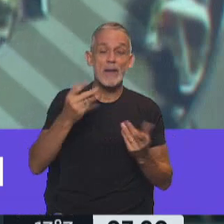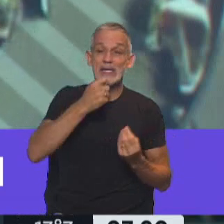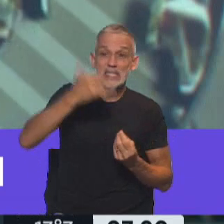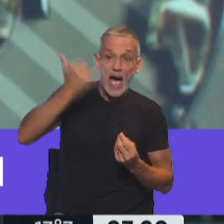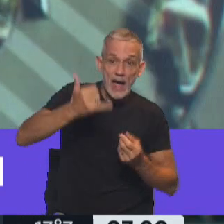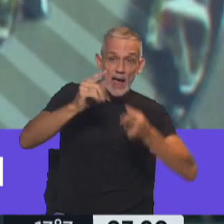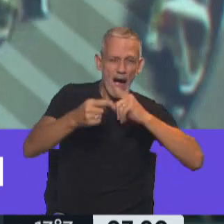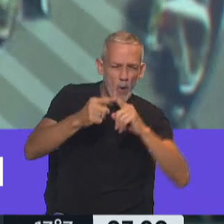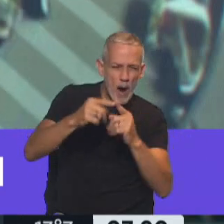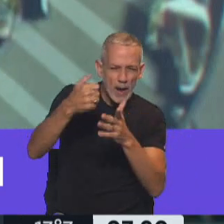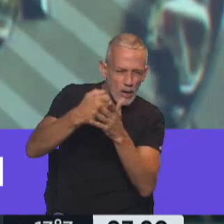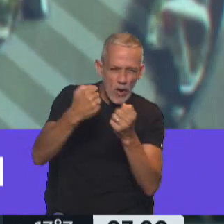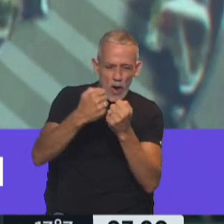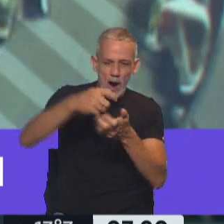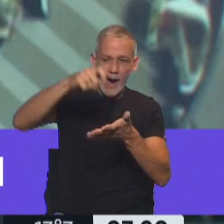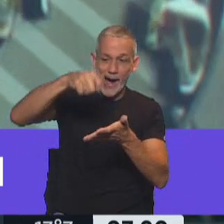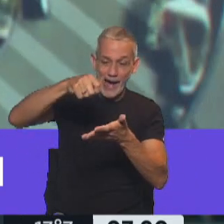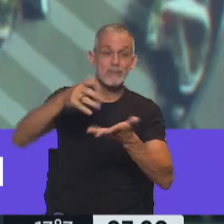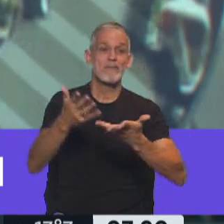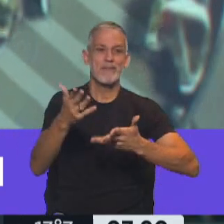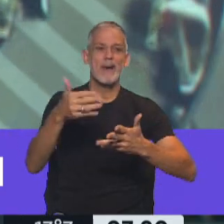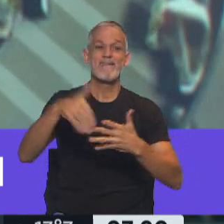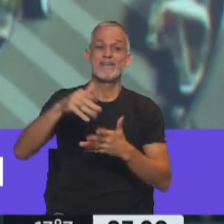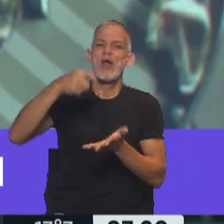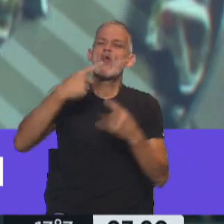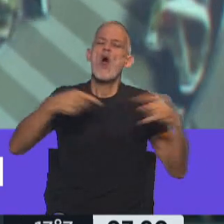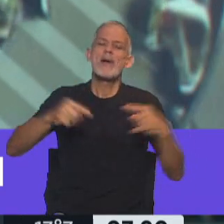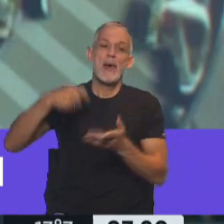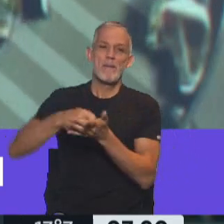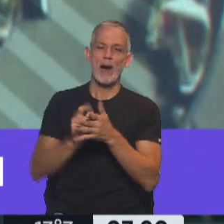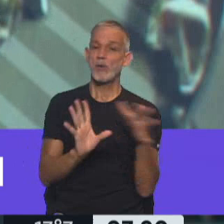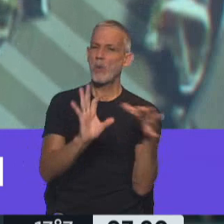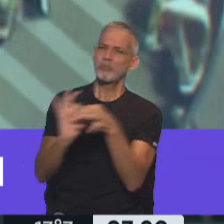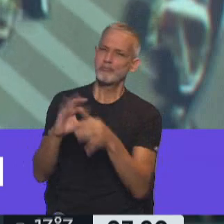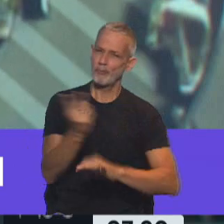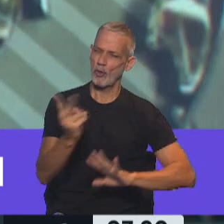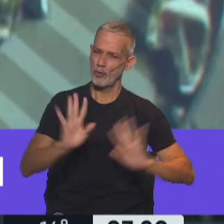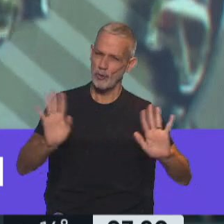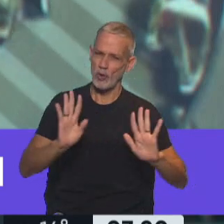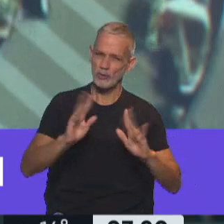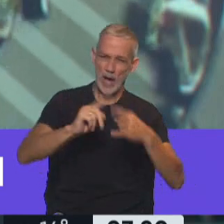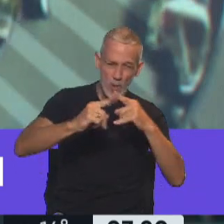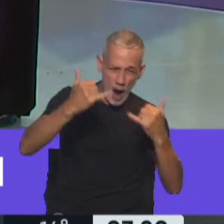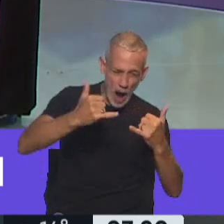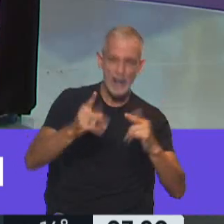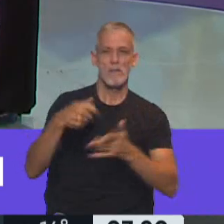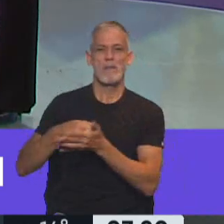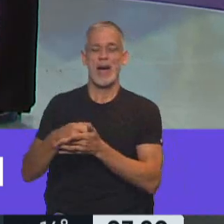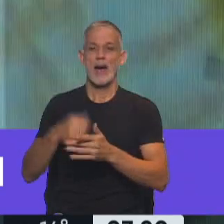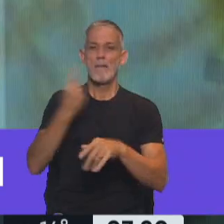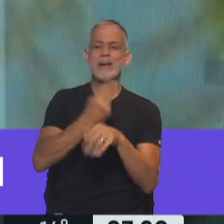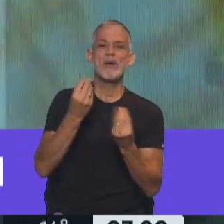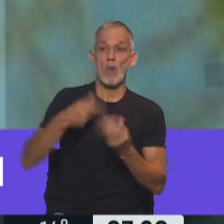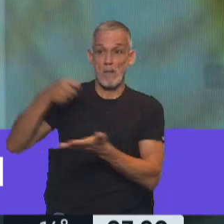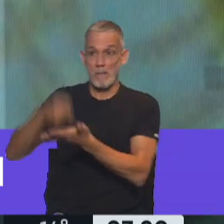principio de acuerdo, va a haber novedades en cuanto al pago. Es como que una cosa está relacionada a la otra. ¿Qué es primero, el